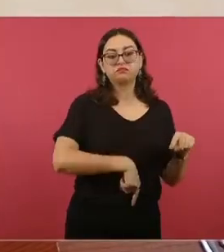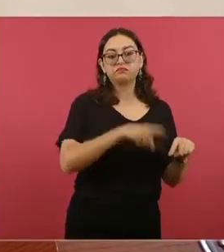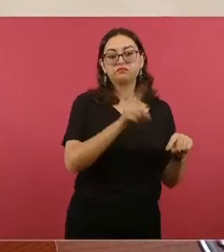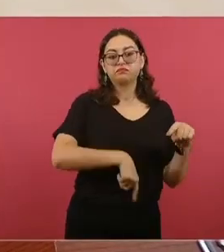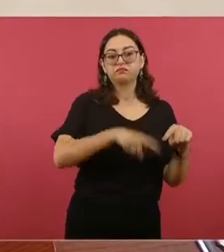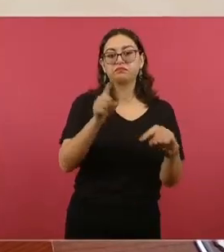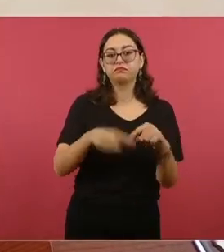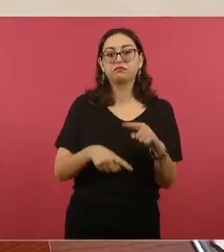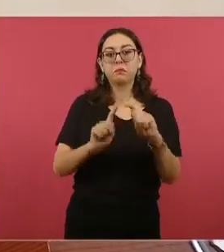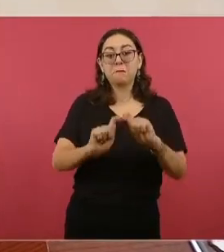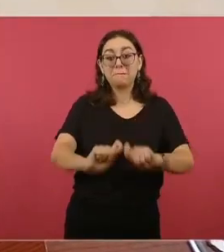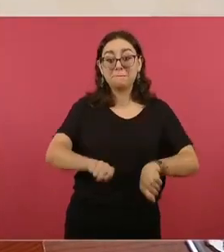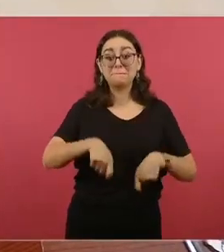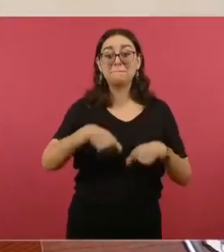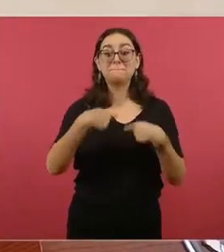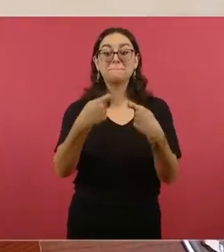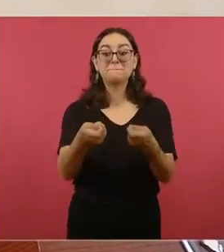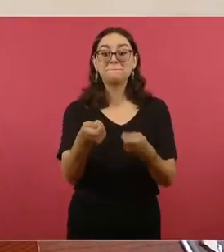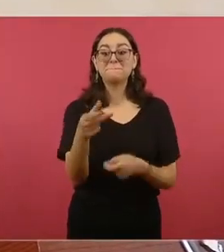hay esa situación.